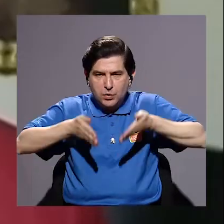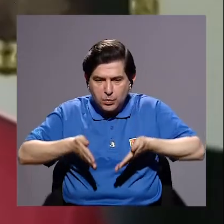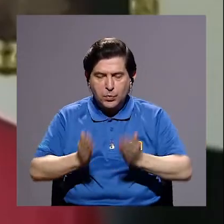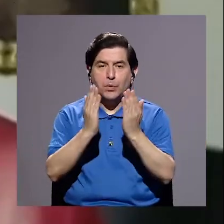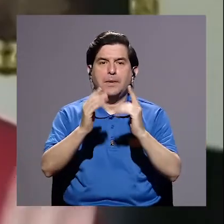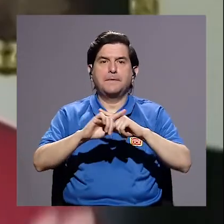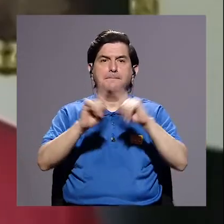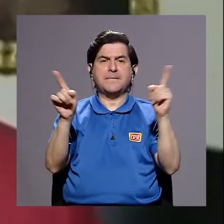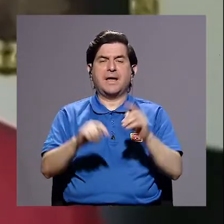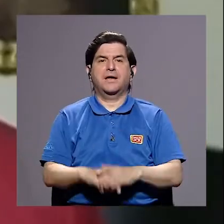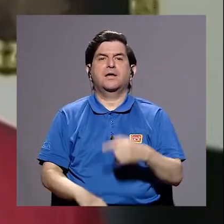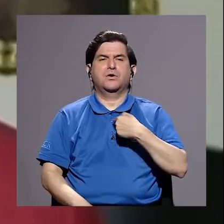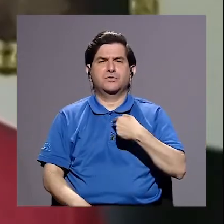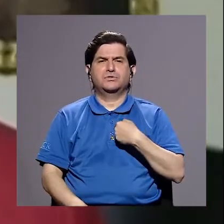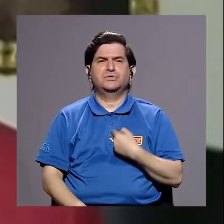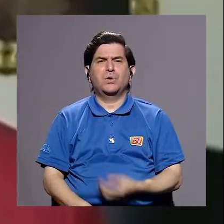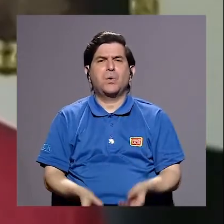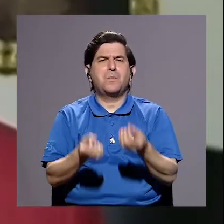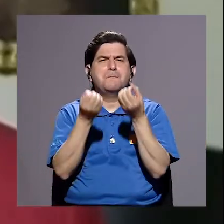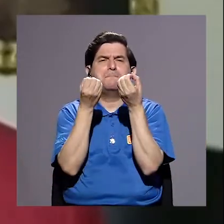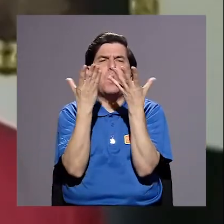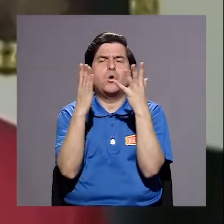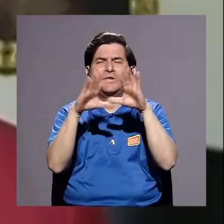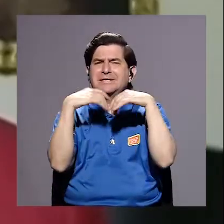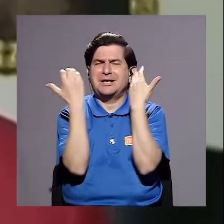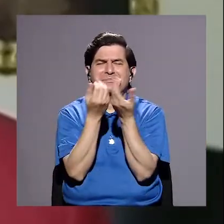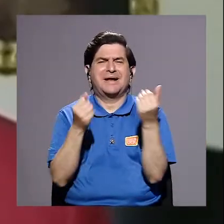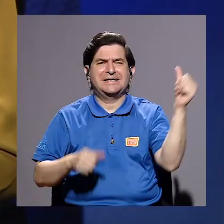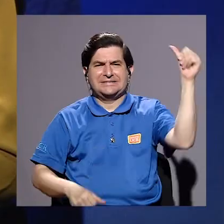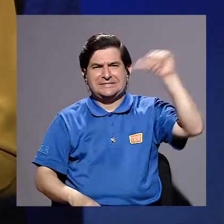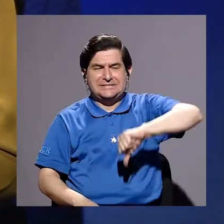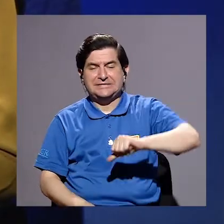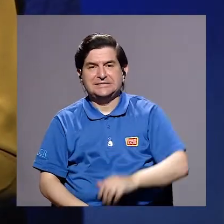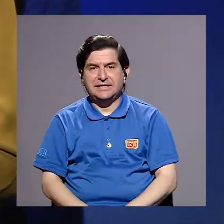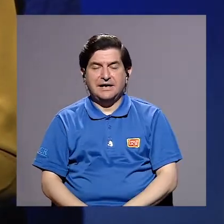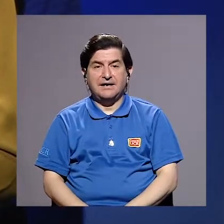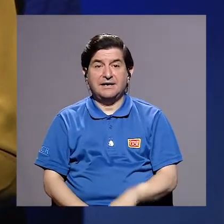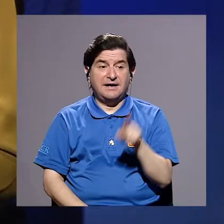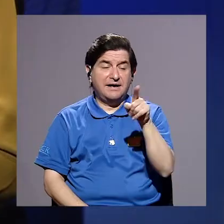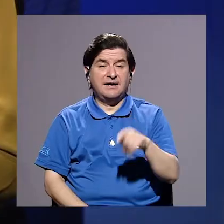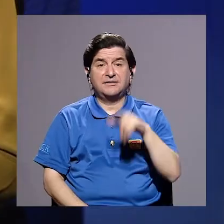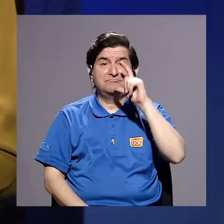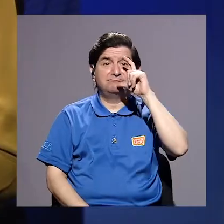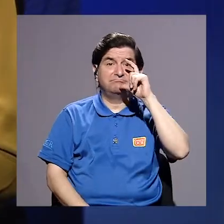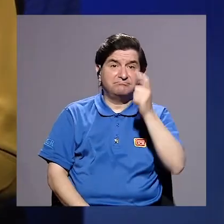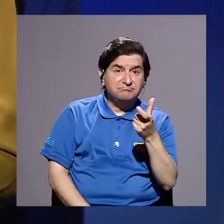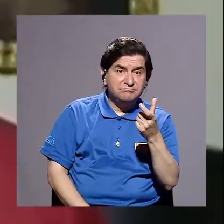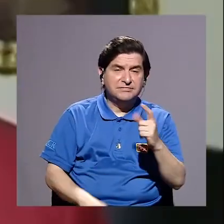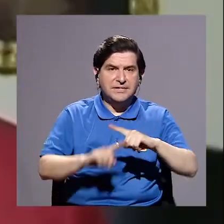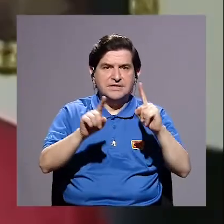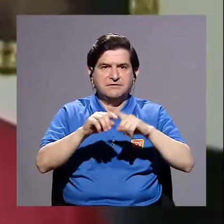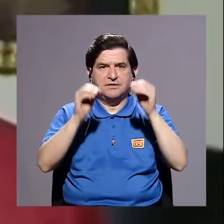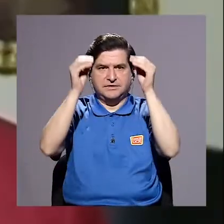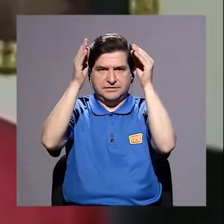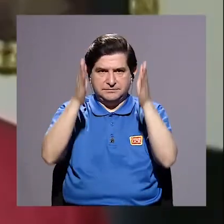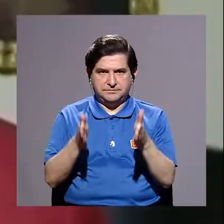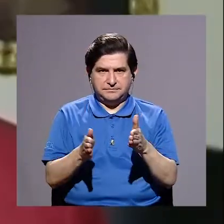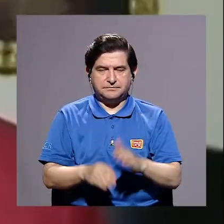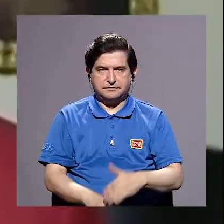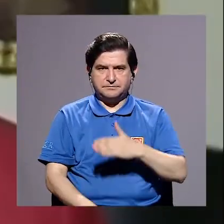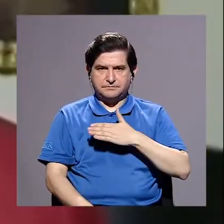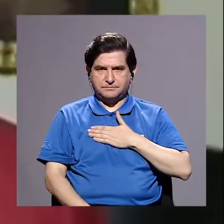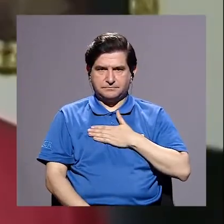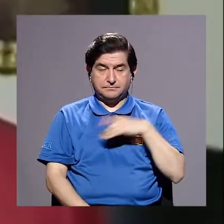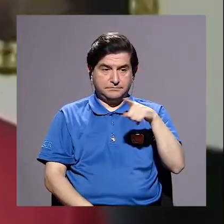parto. Pero entonces perdí un montón de clases y dio la casualidad que varios